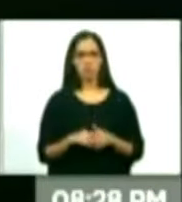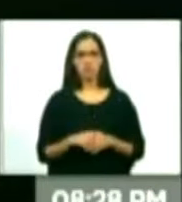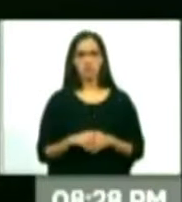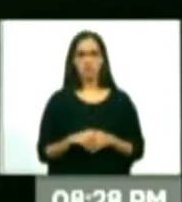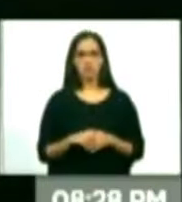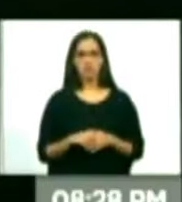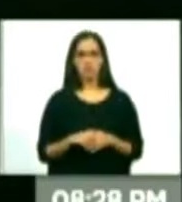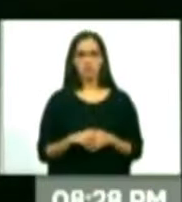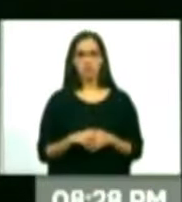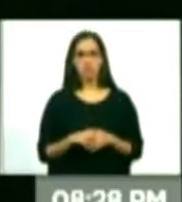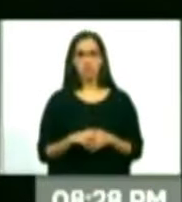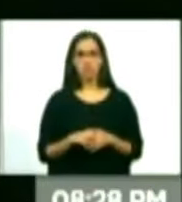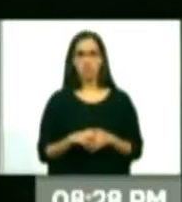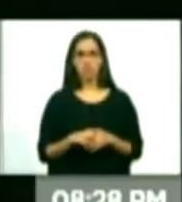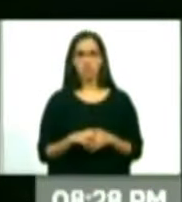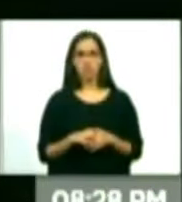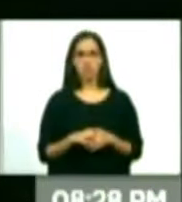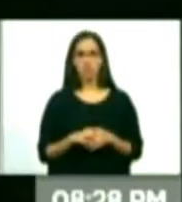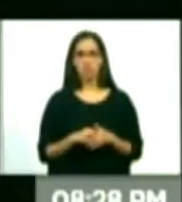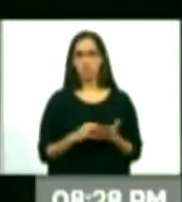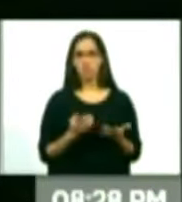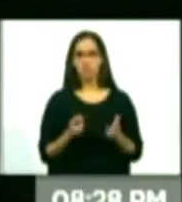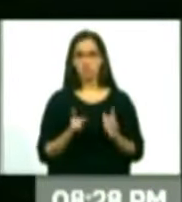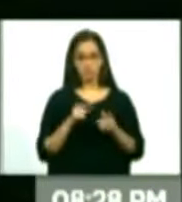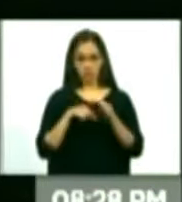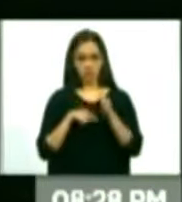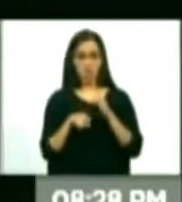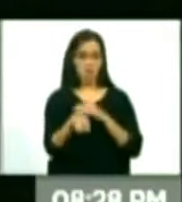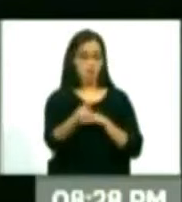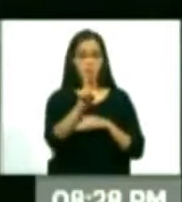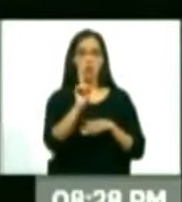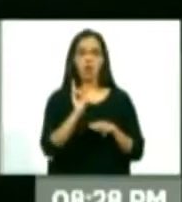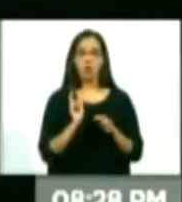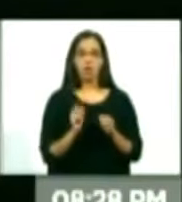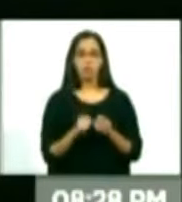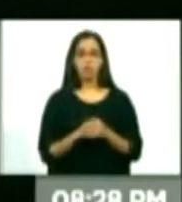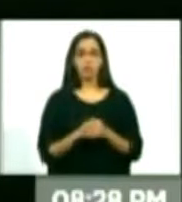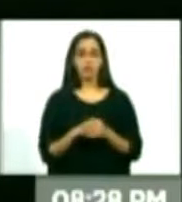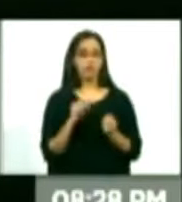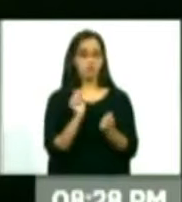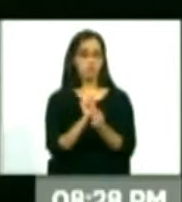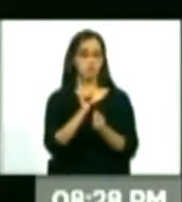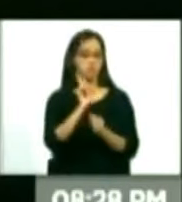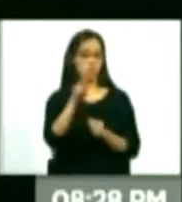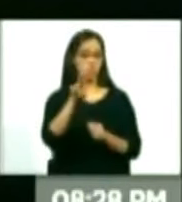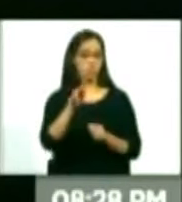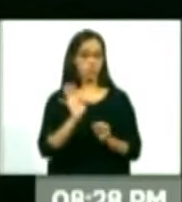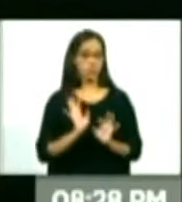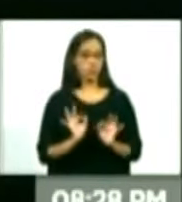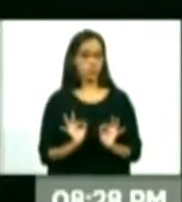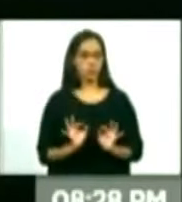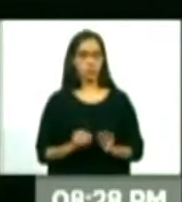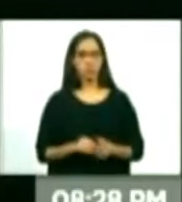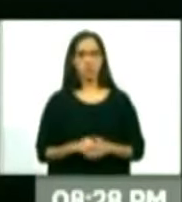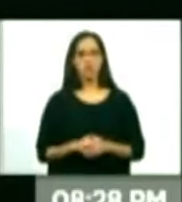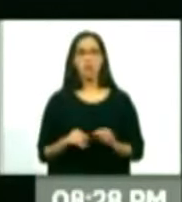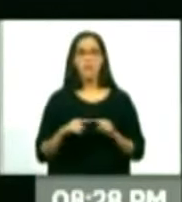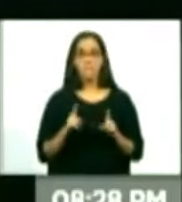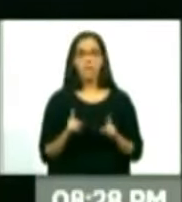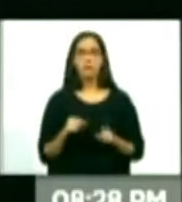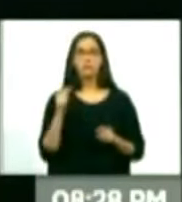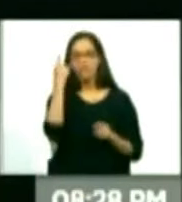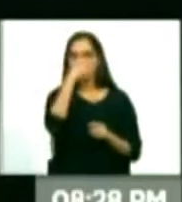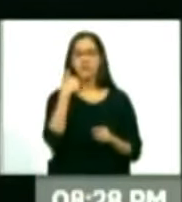Iban, y bueno, dieron la vuelta, pues afortunadamente no los capturaron a ellos, nunca. Pero siempre dando la